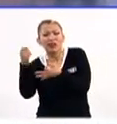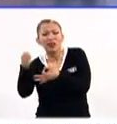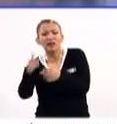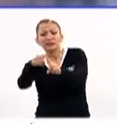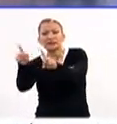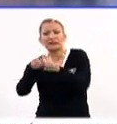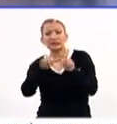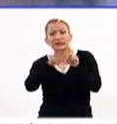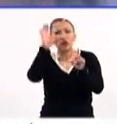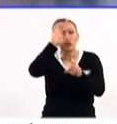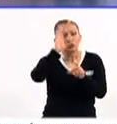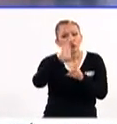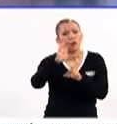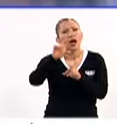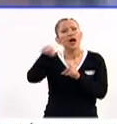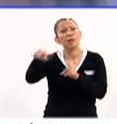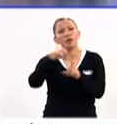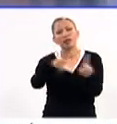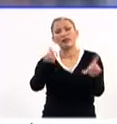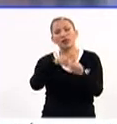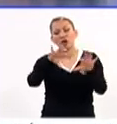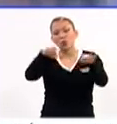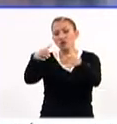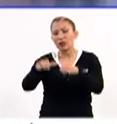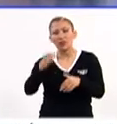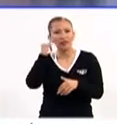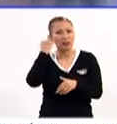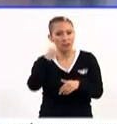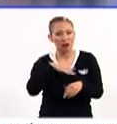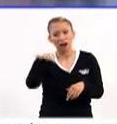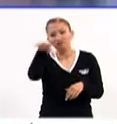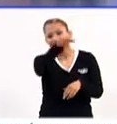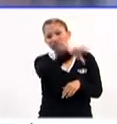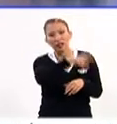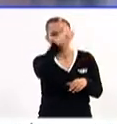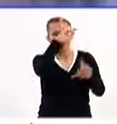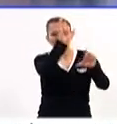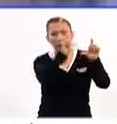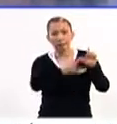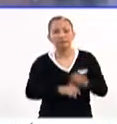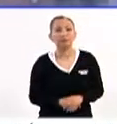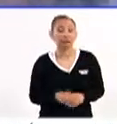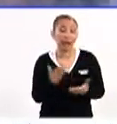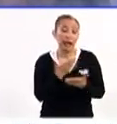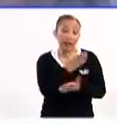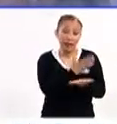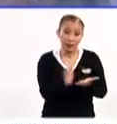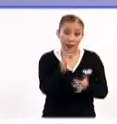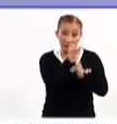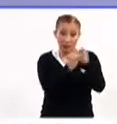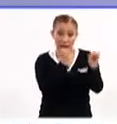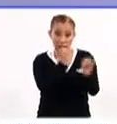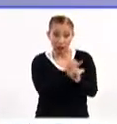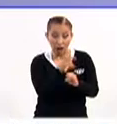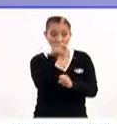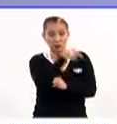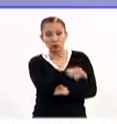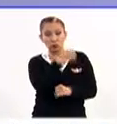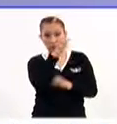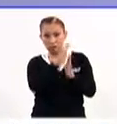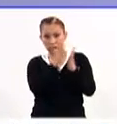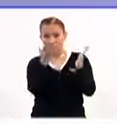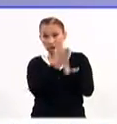la pluriculturalidad, por las diversas comunidades indígenas que tenemos en nuestro país. Y a nivel internacional, por ejemplo, su